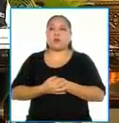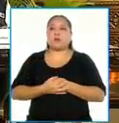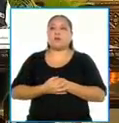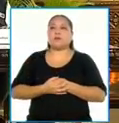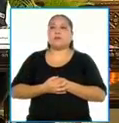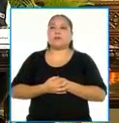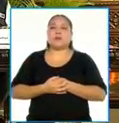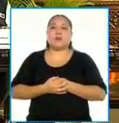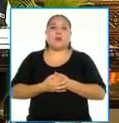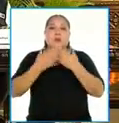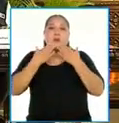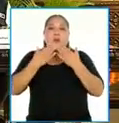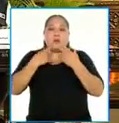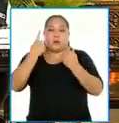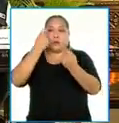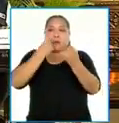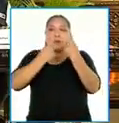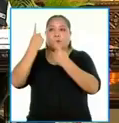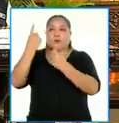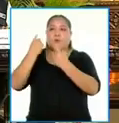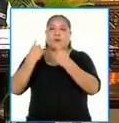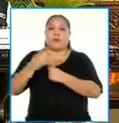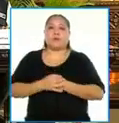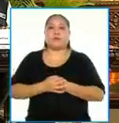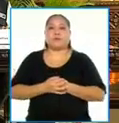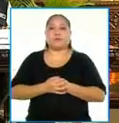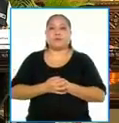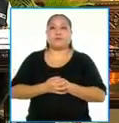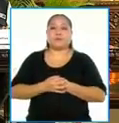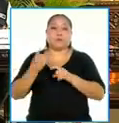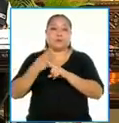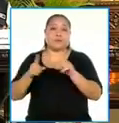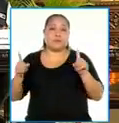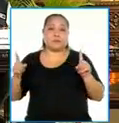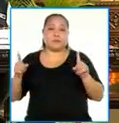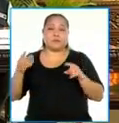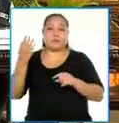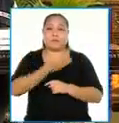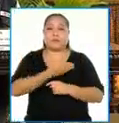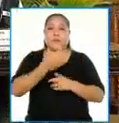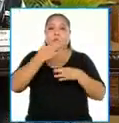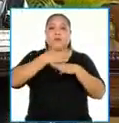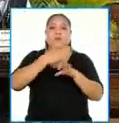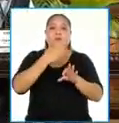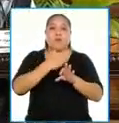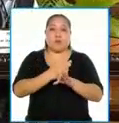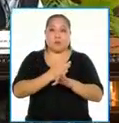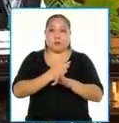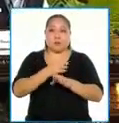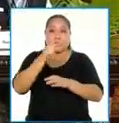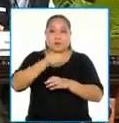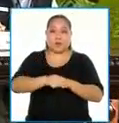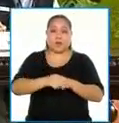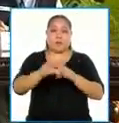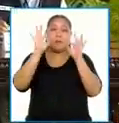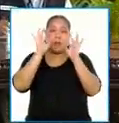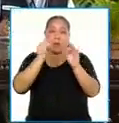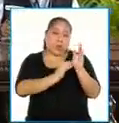Sí, muchas gracias por las preguntas. La diferencia entre las medidas para situaciones de